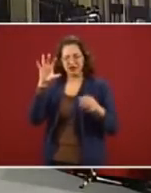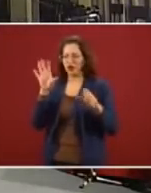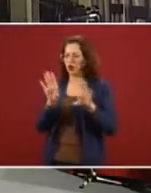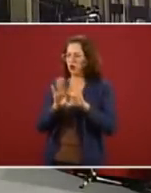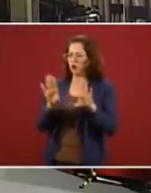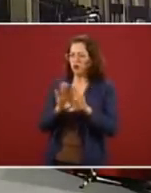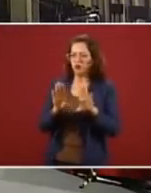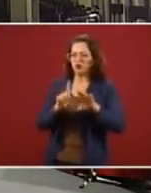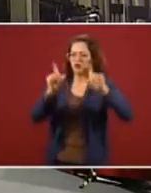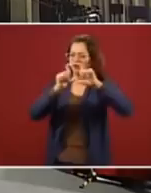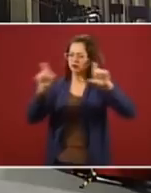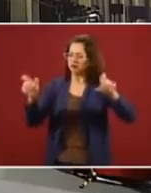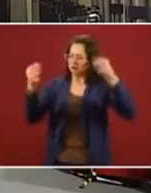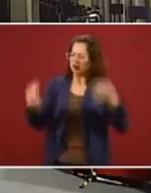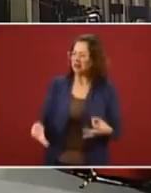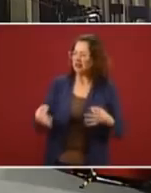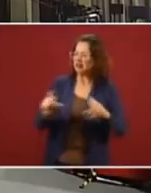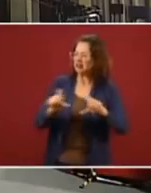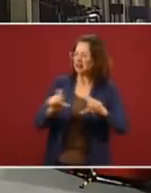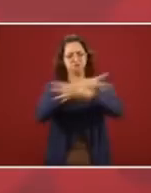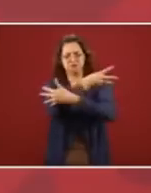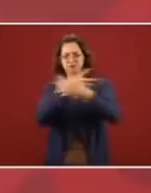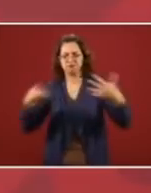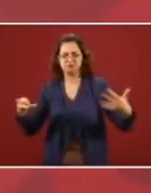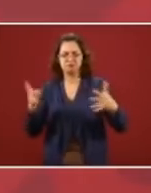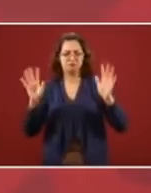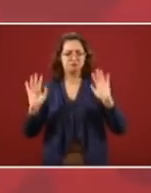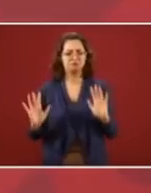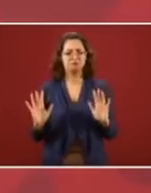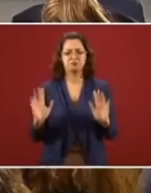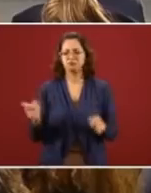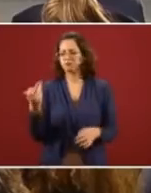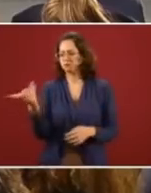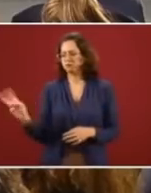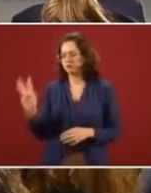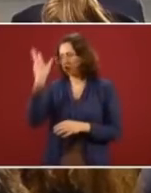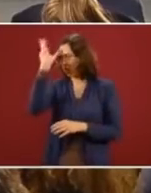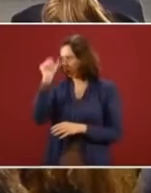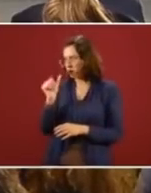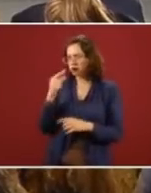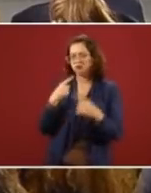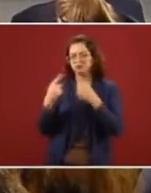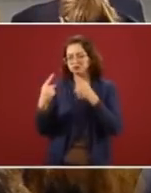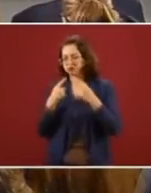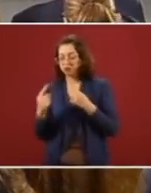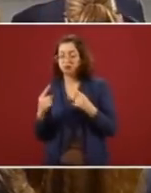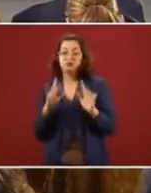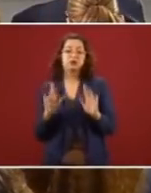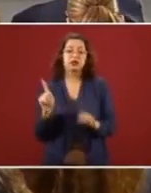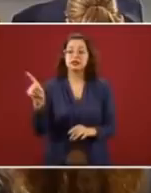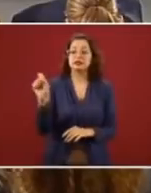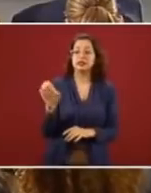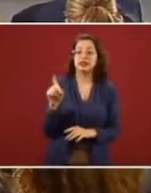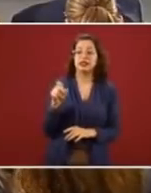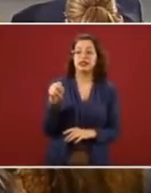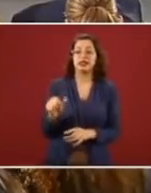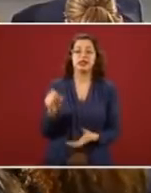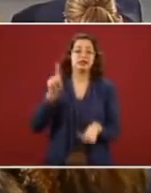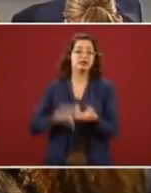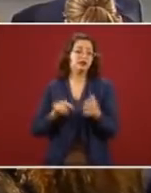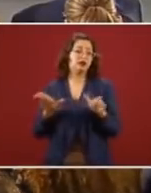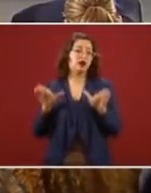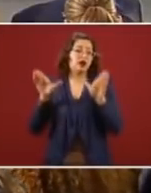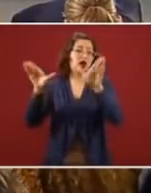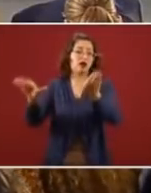esa parte del poema, y se ponen de acuerdo. Y la Fuerza Aérea se encarga